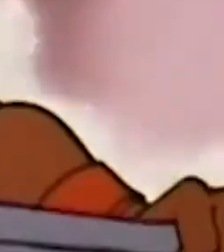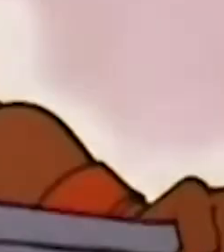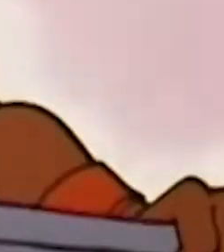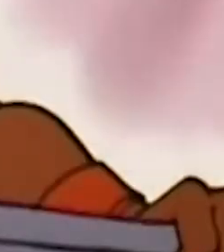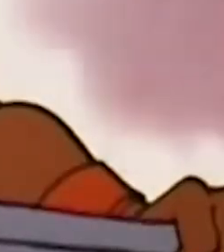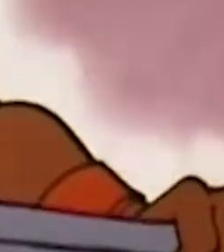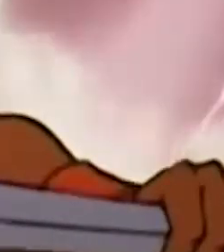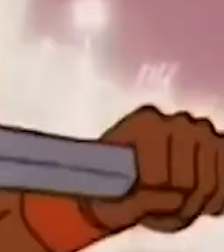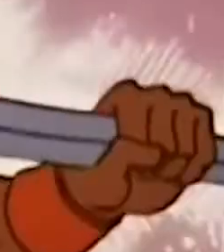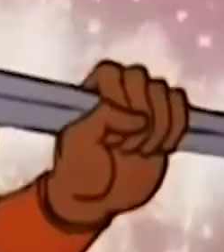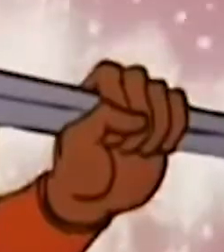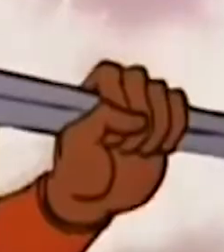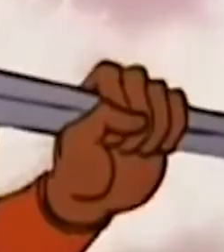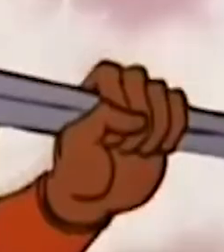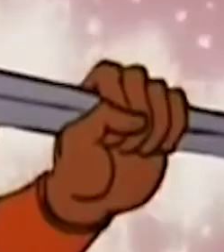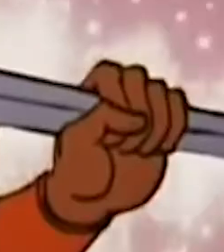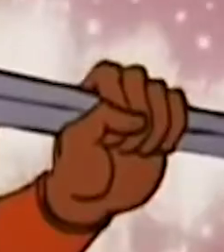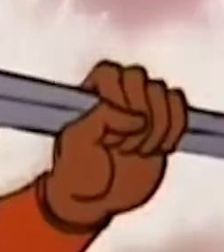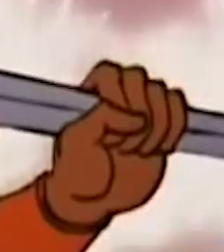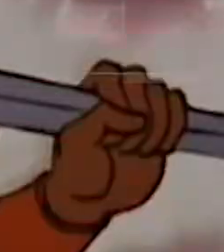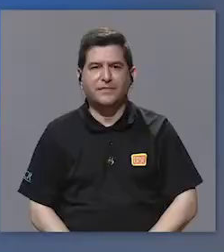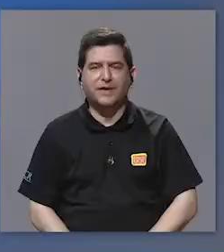tango está